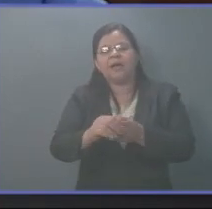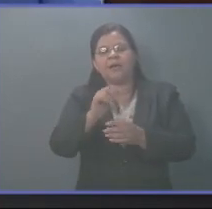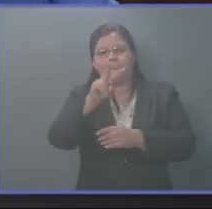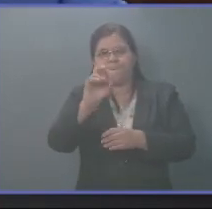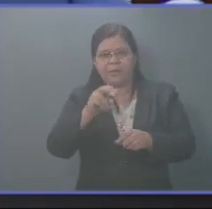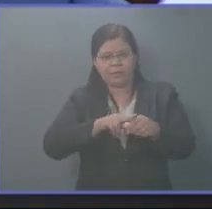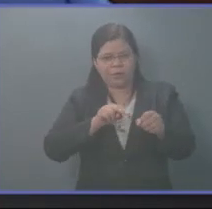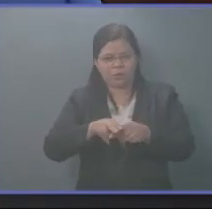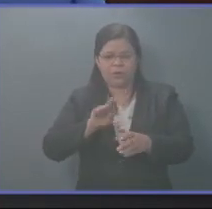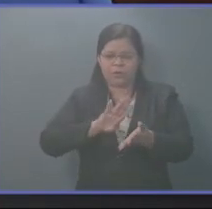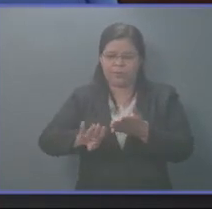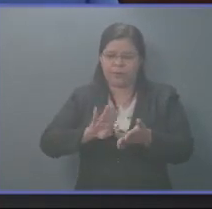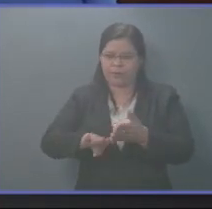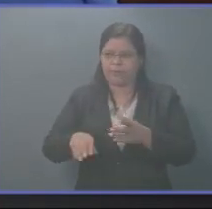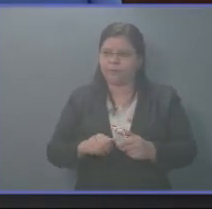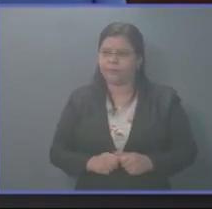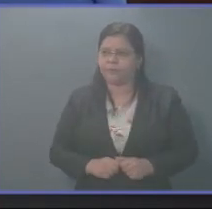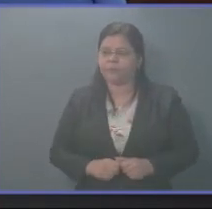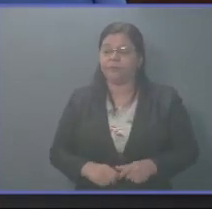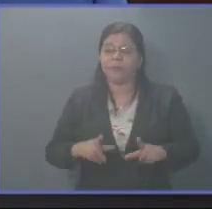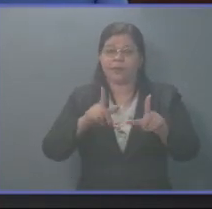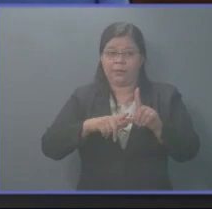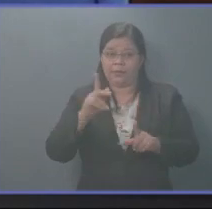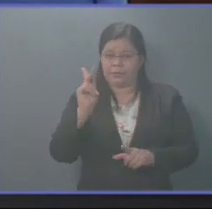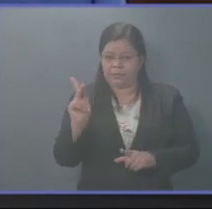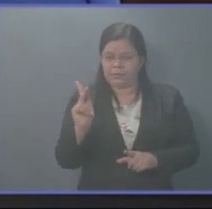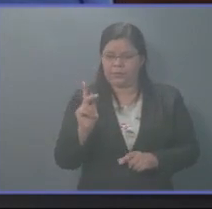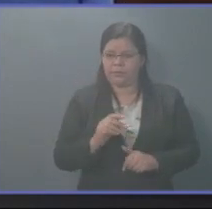$20. Literal K,